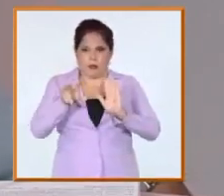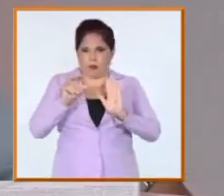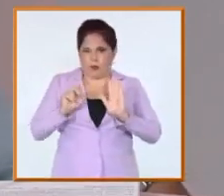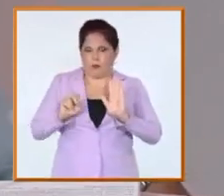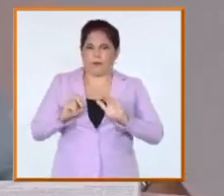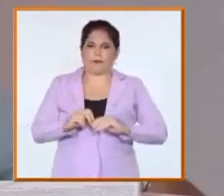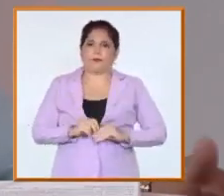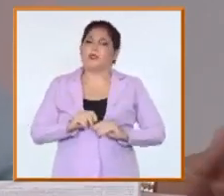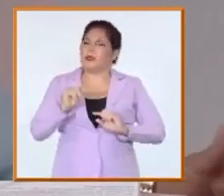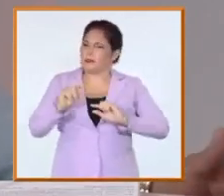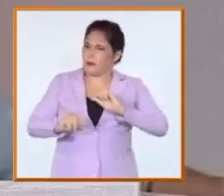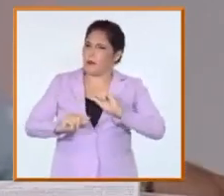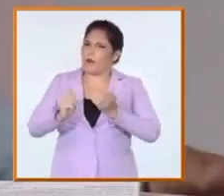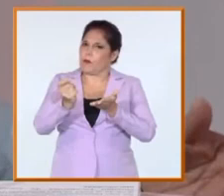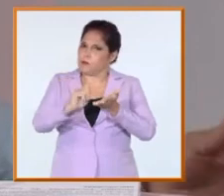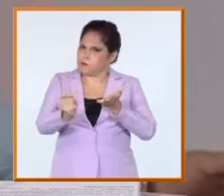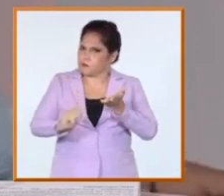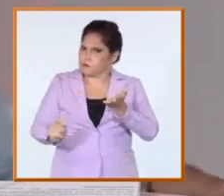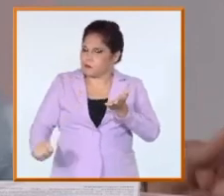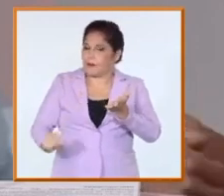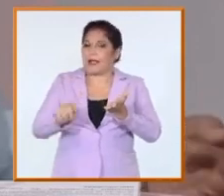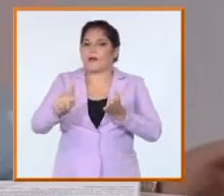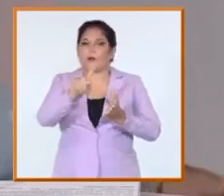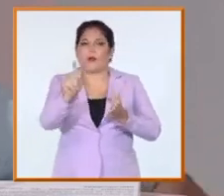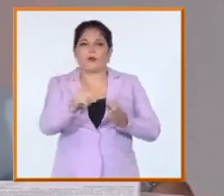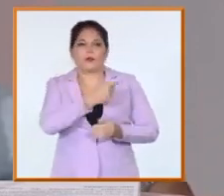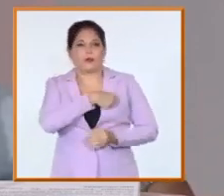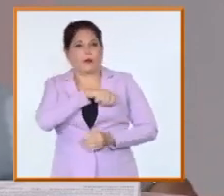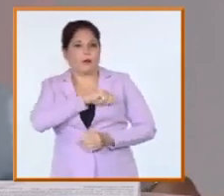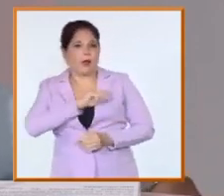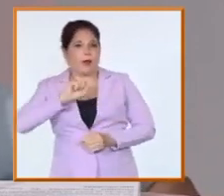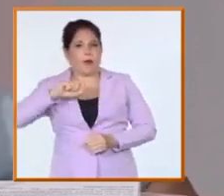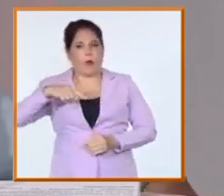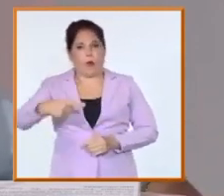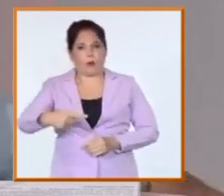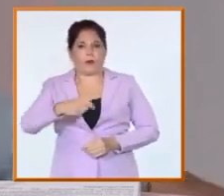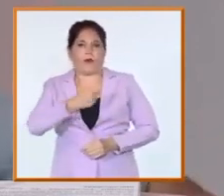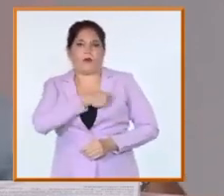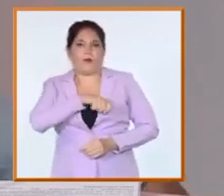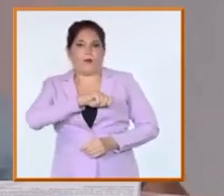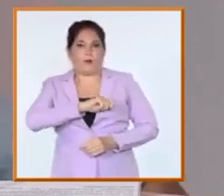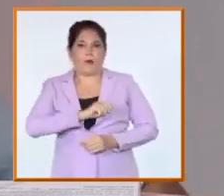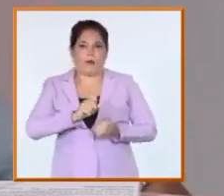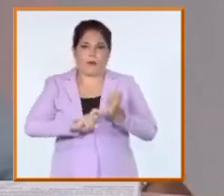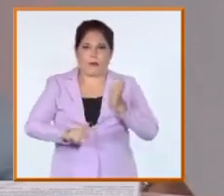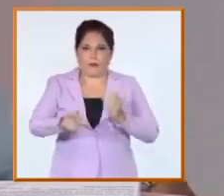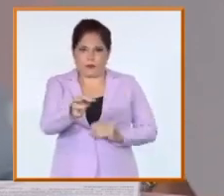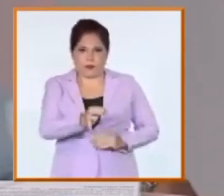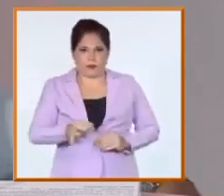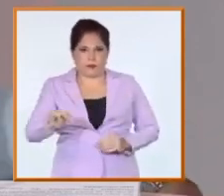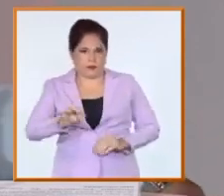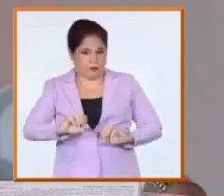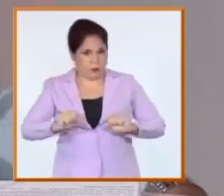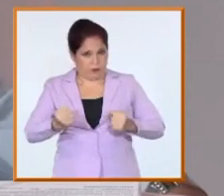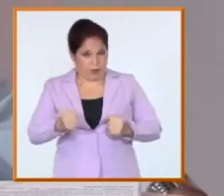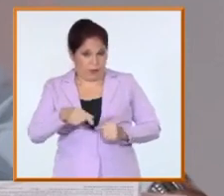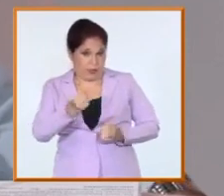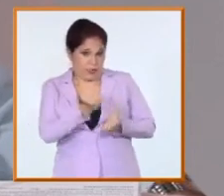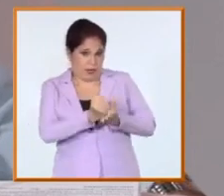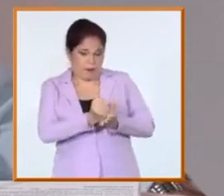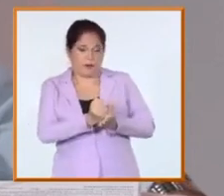estamos Está avanzando eso Por supuesto lleva consultas lleva opiniones todos los territorios que es lo que lo que se aprobó